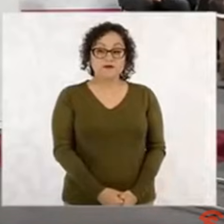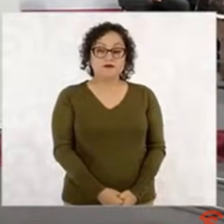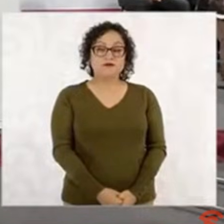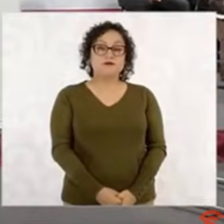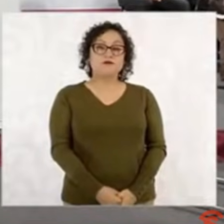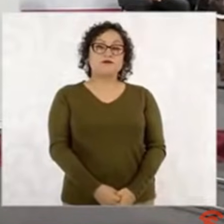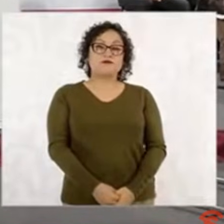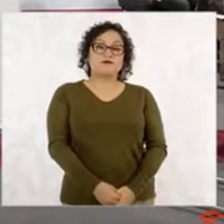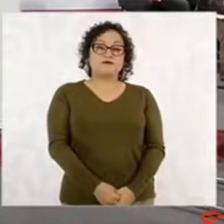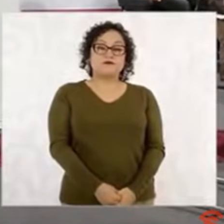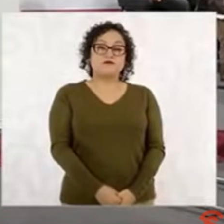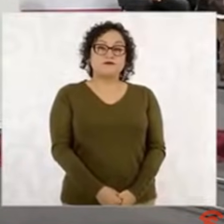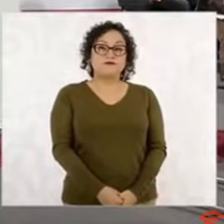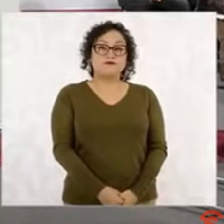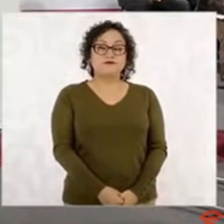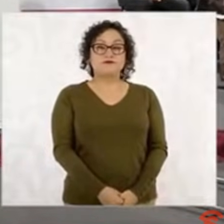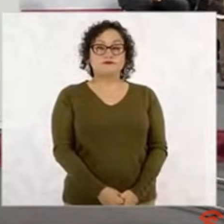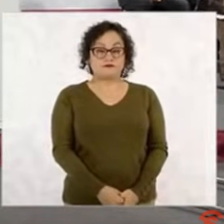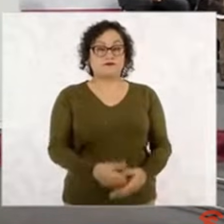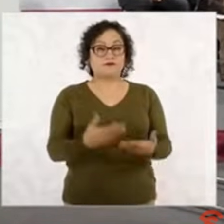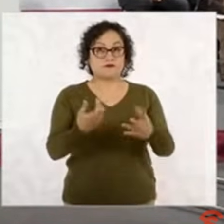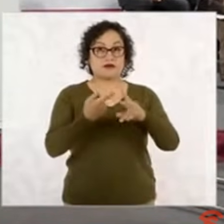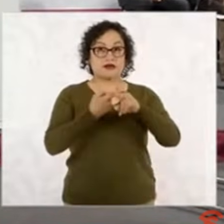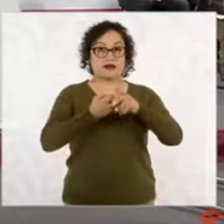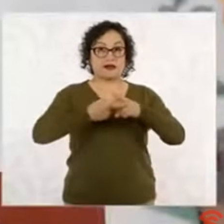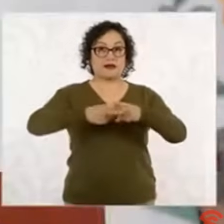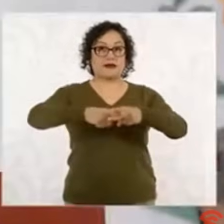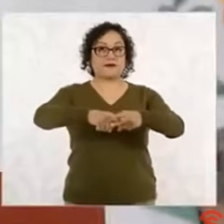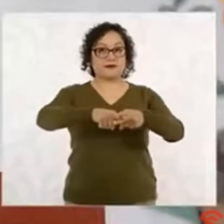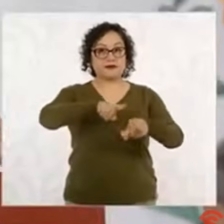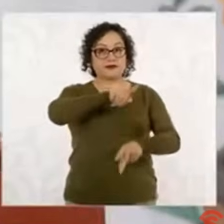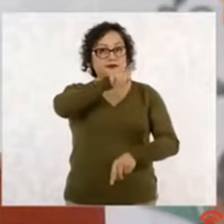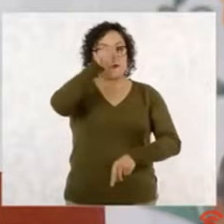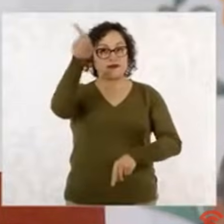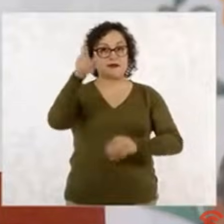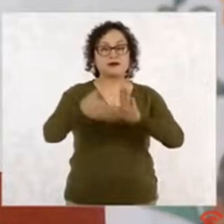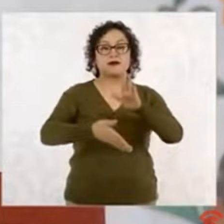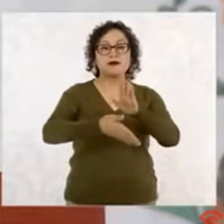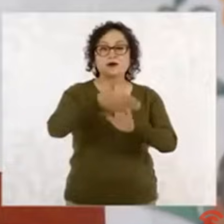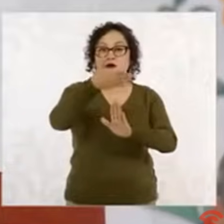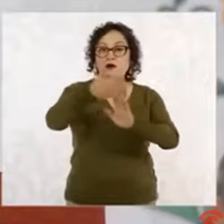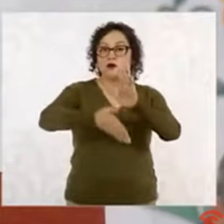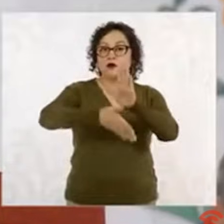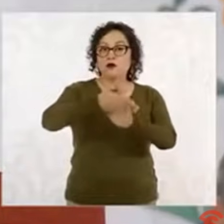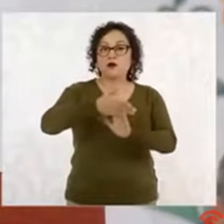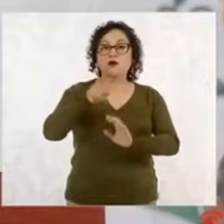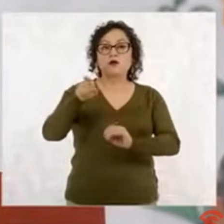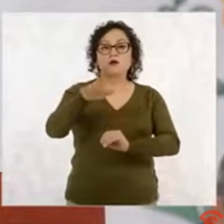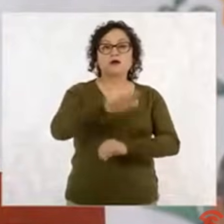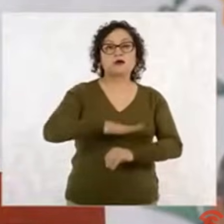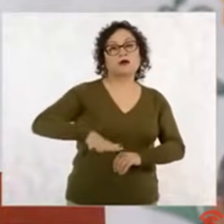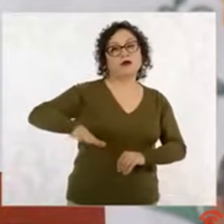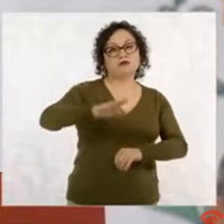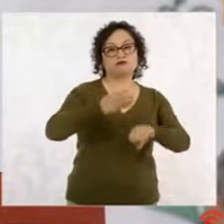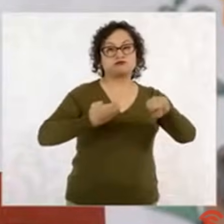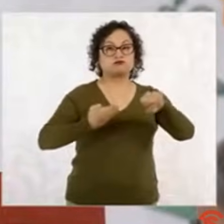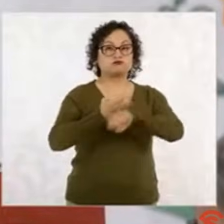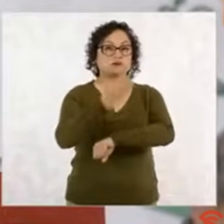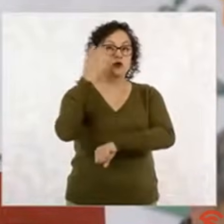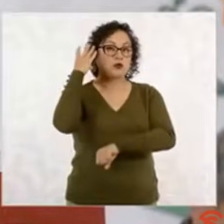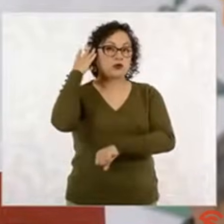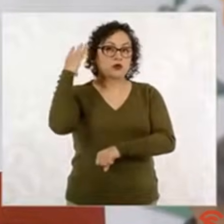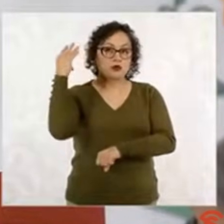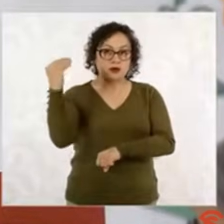Bueno, vamos a dar inicio a una obra muy importante para el estado de Colima. Se trata de una obra que